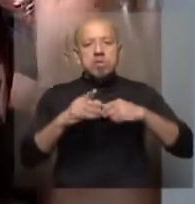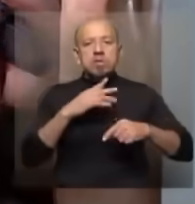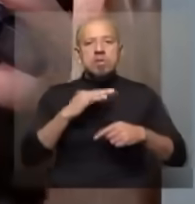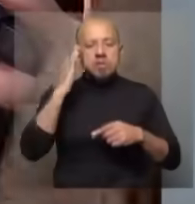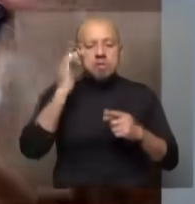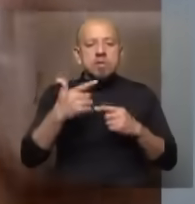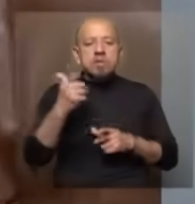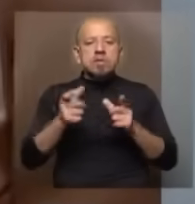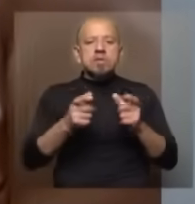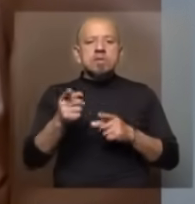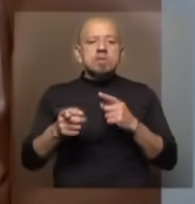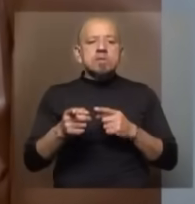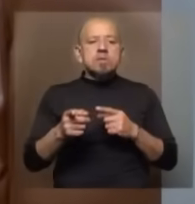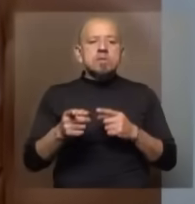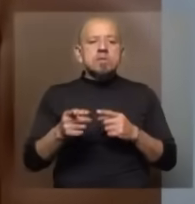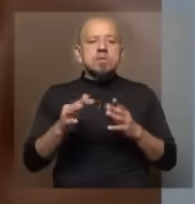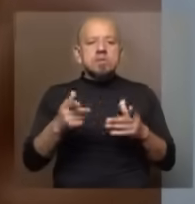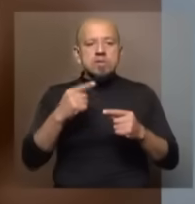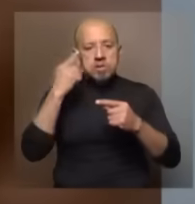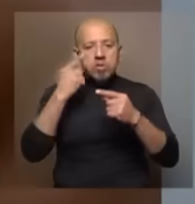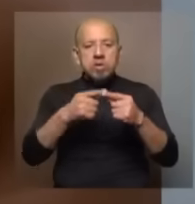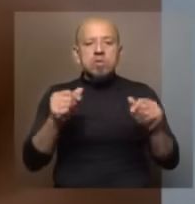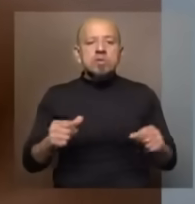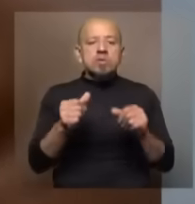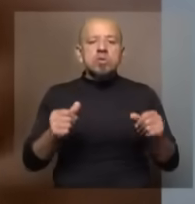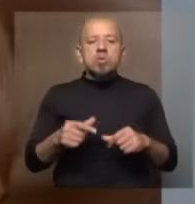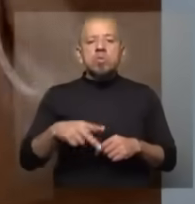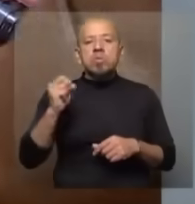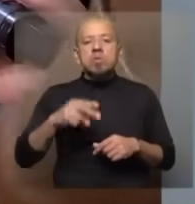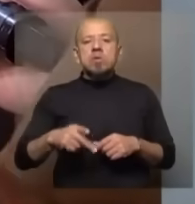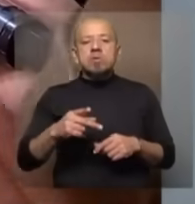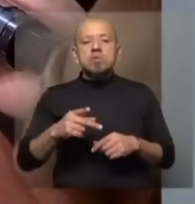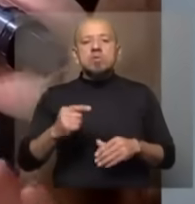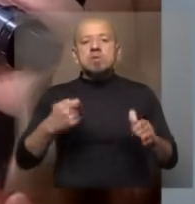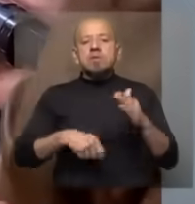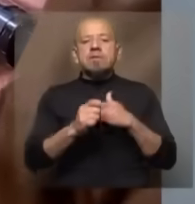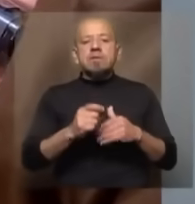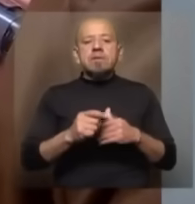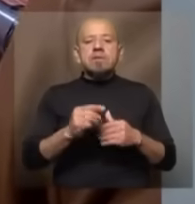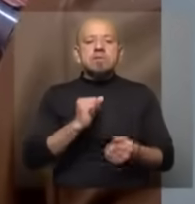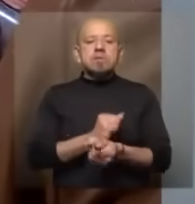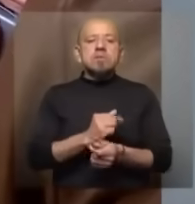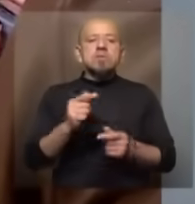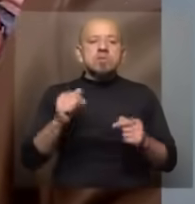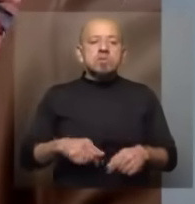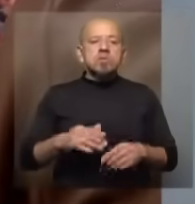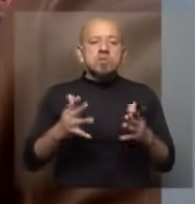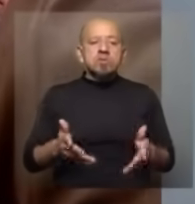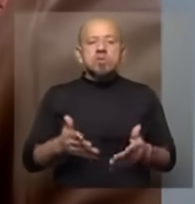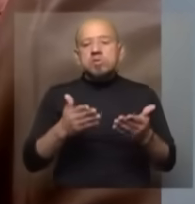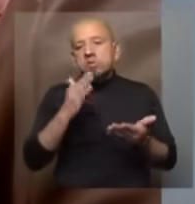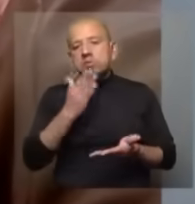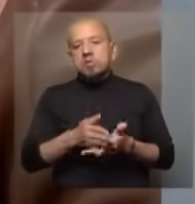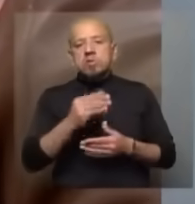víctimas Sí el objetivo era armar un plan por lo que entendemos una estafa procesal lo vamos a ver mañana Hoy vinimos a la formalización de